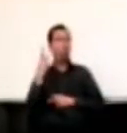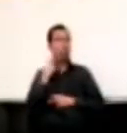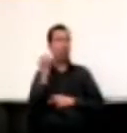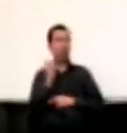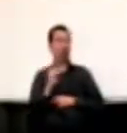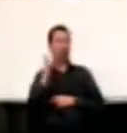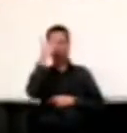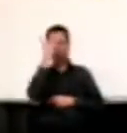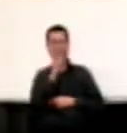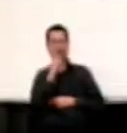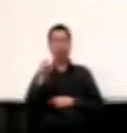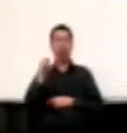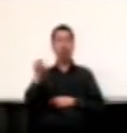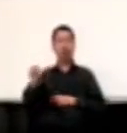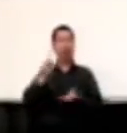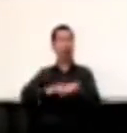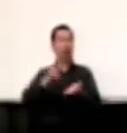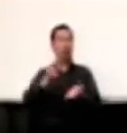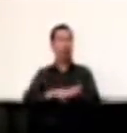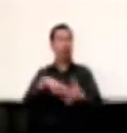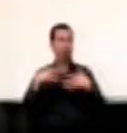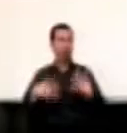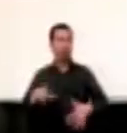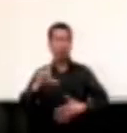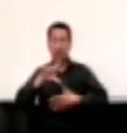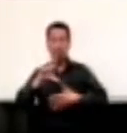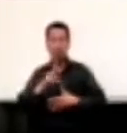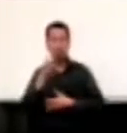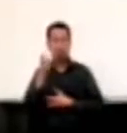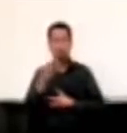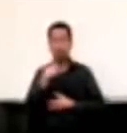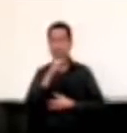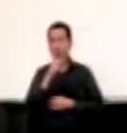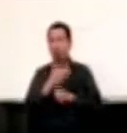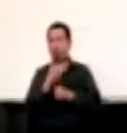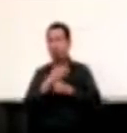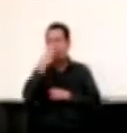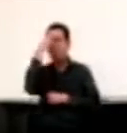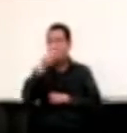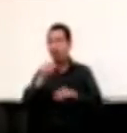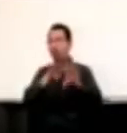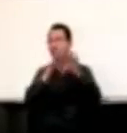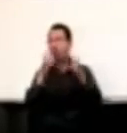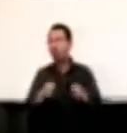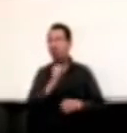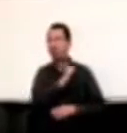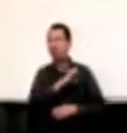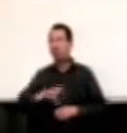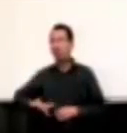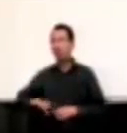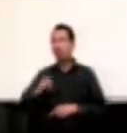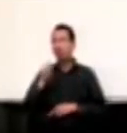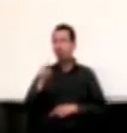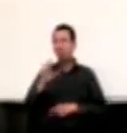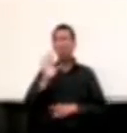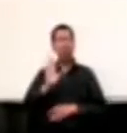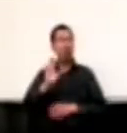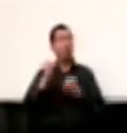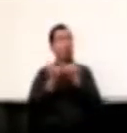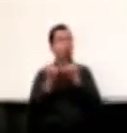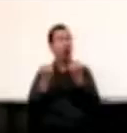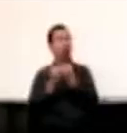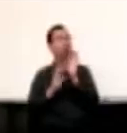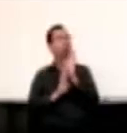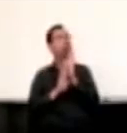del resto de todos los 18 países de América Latina. Entonces sí es preocupante, porque México y El Salvador parecía que estaban en ese club de